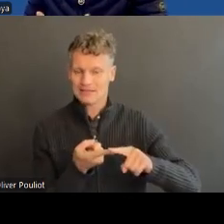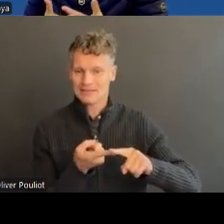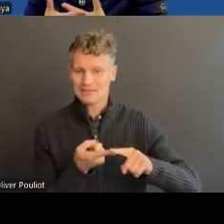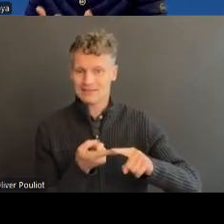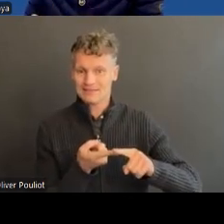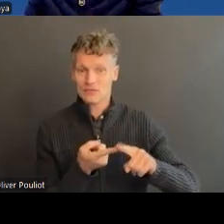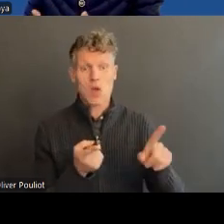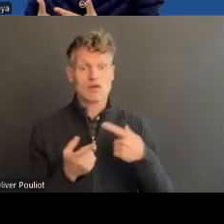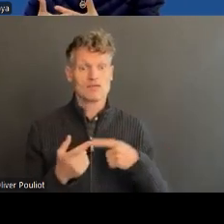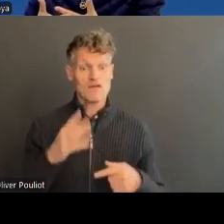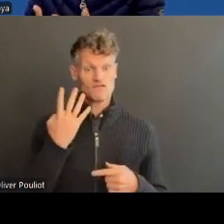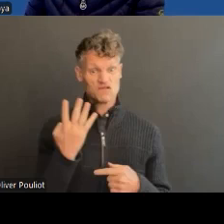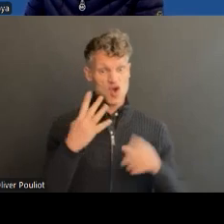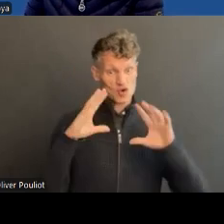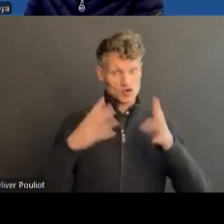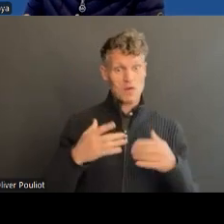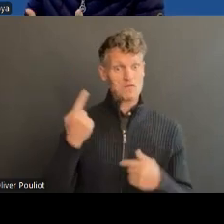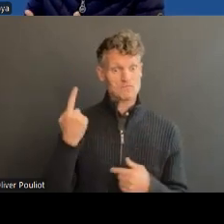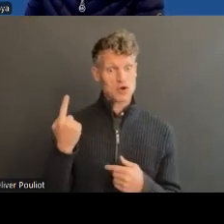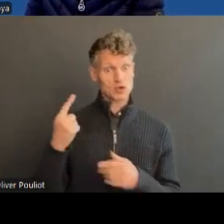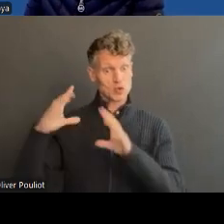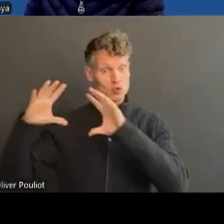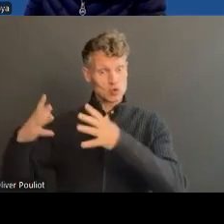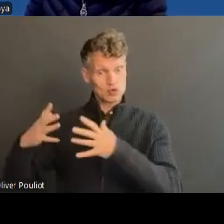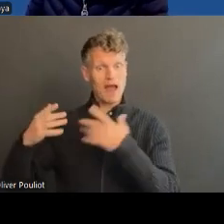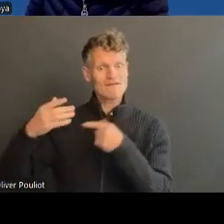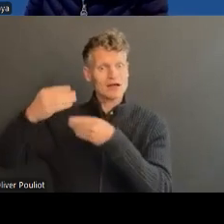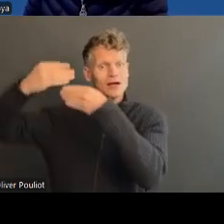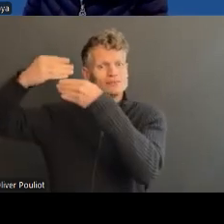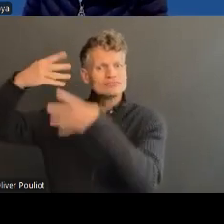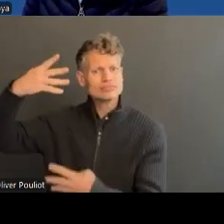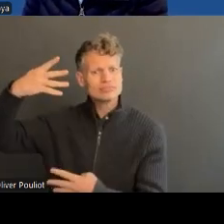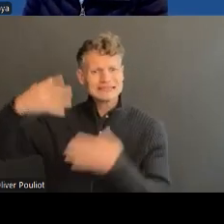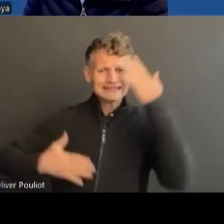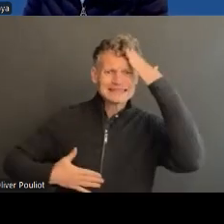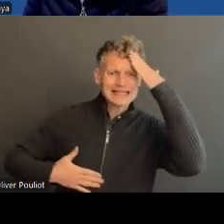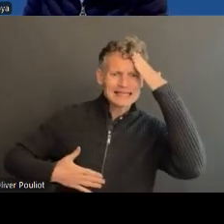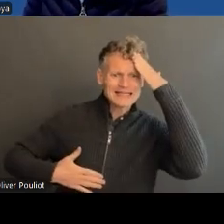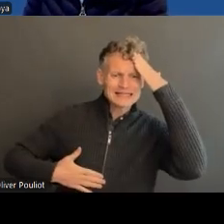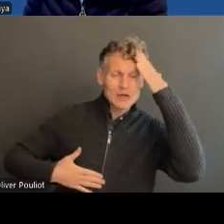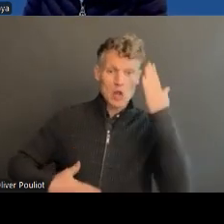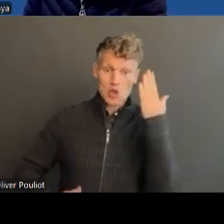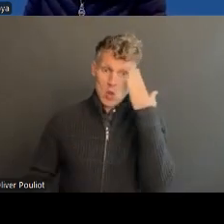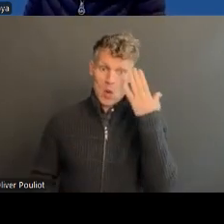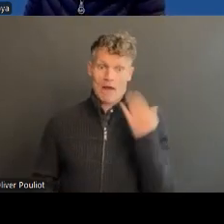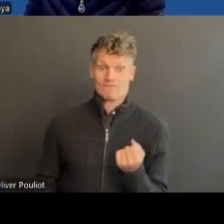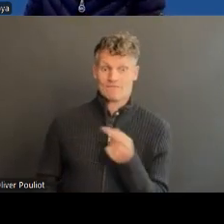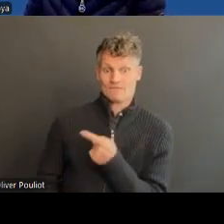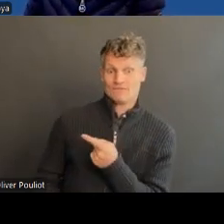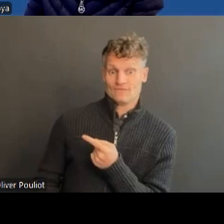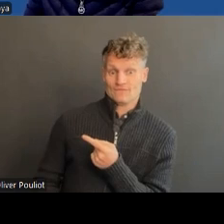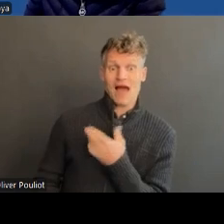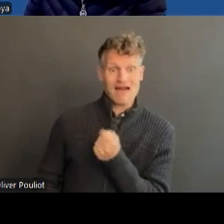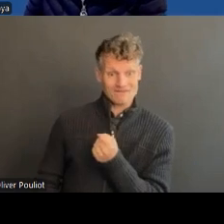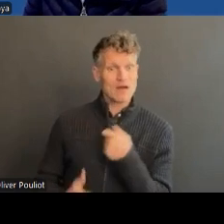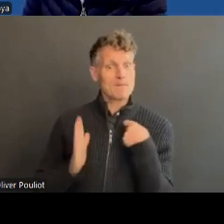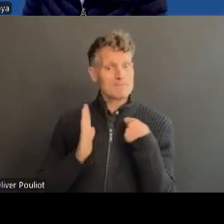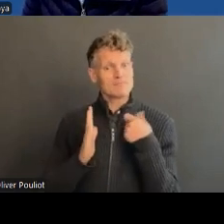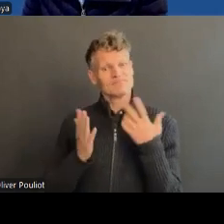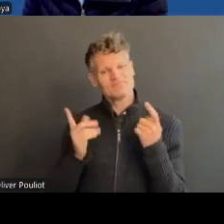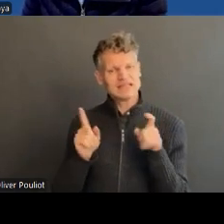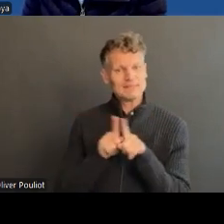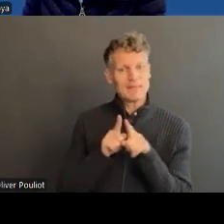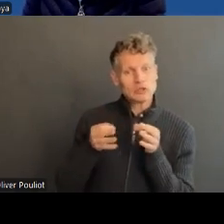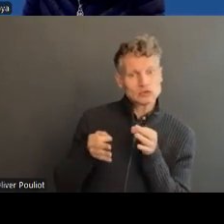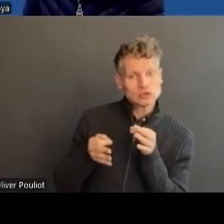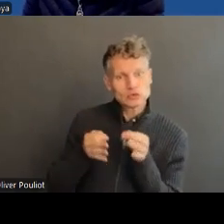lista, en donde ya sabemos que contamos con las herramientas y las estrategias para alcanzar